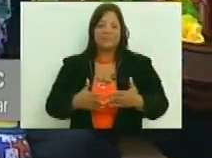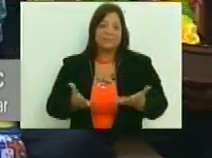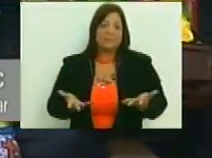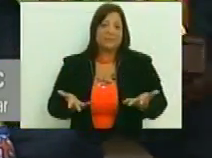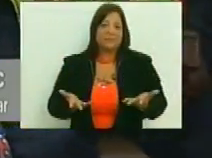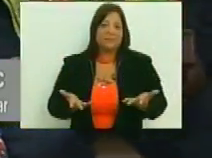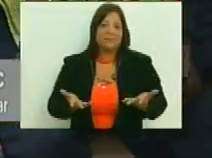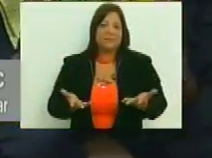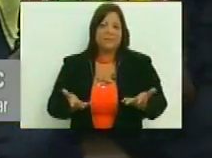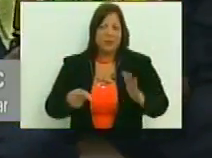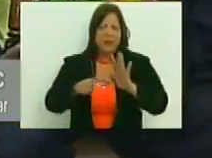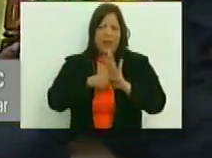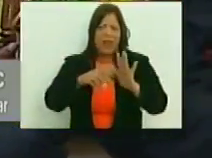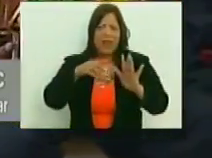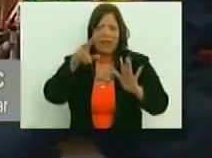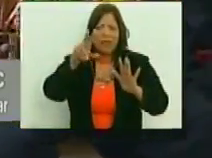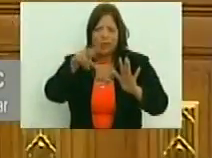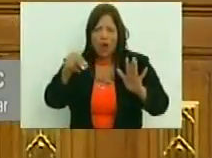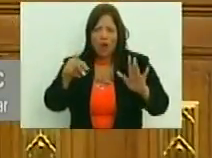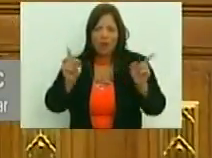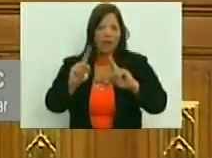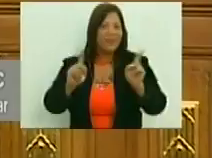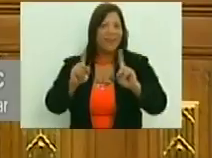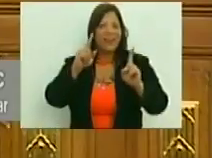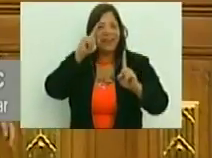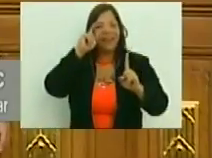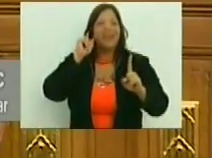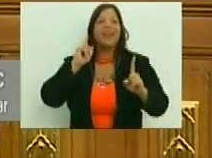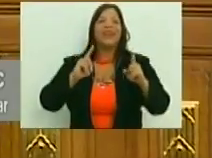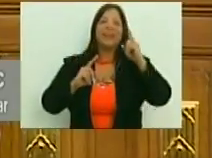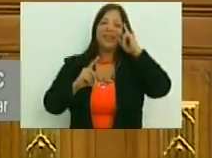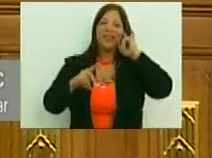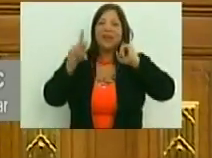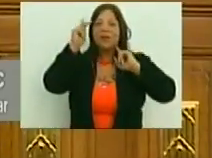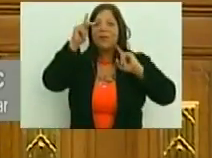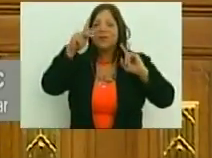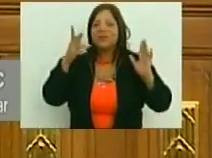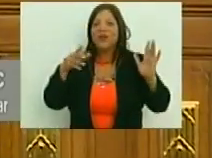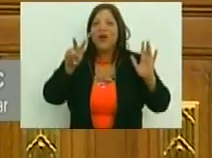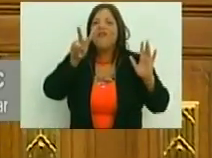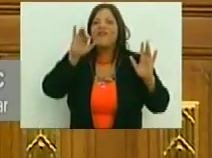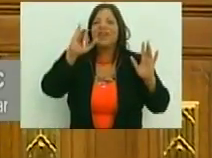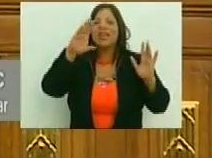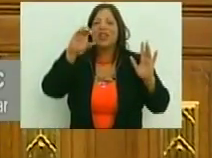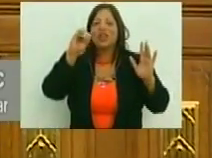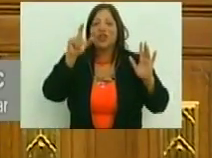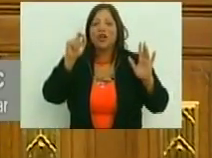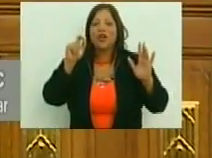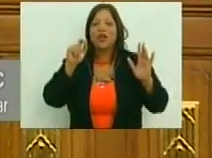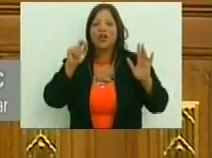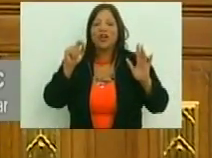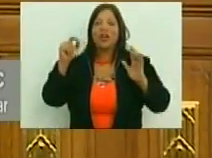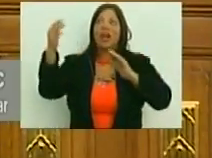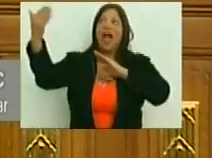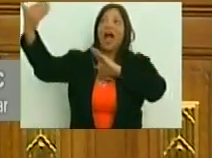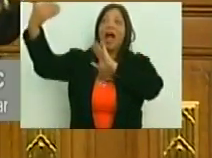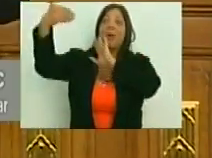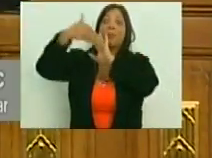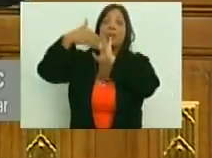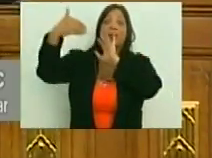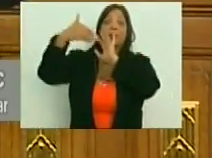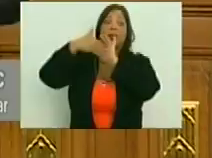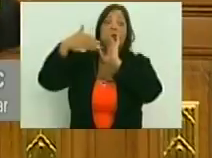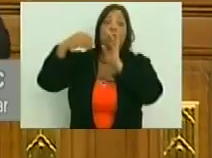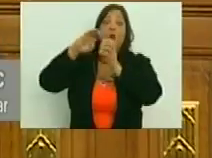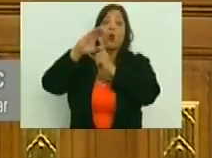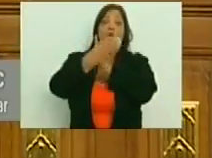Lo puede negar un fenómeno, profesor Brito, que se llama la transculturización, ¿verdad?